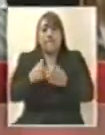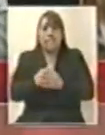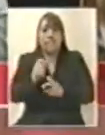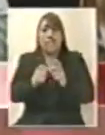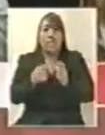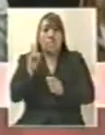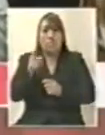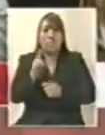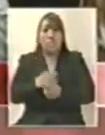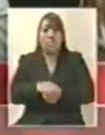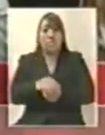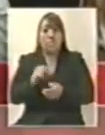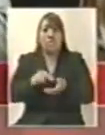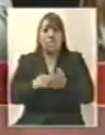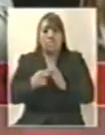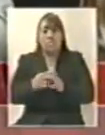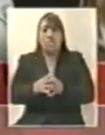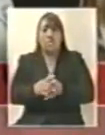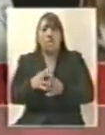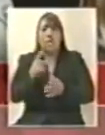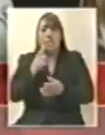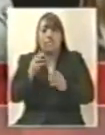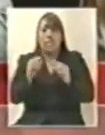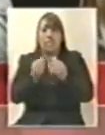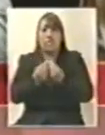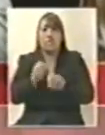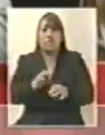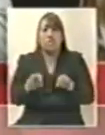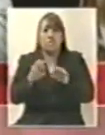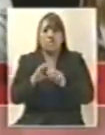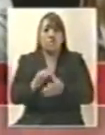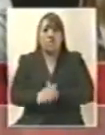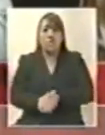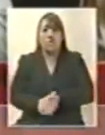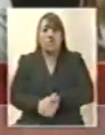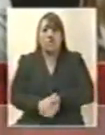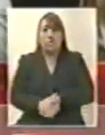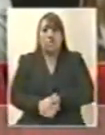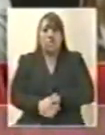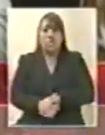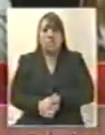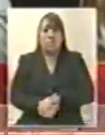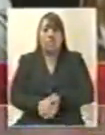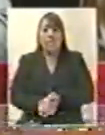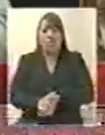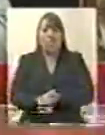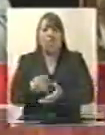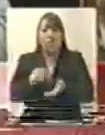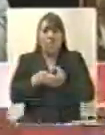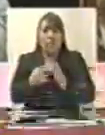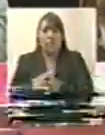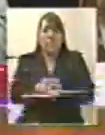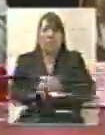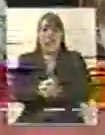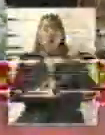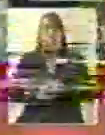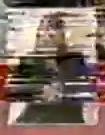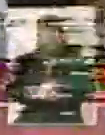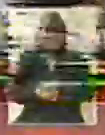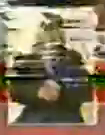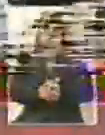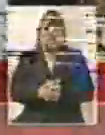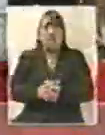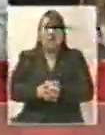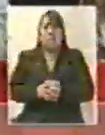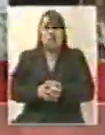partido blanco y colorado, para poder canalizar estas diferencias, permitieron a